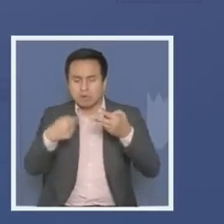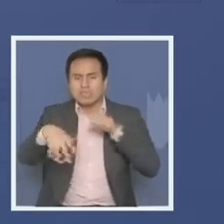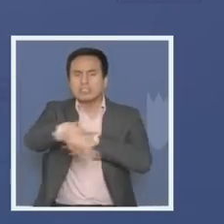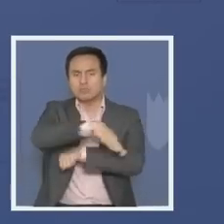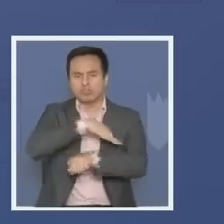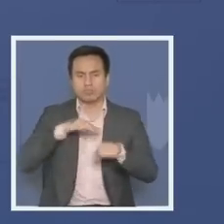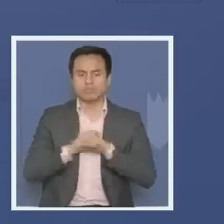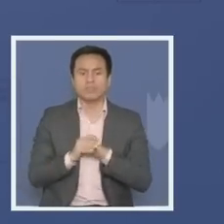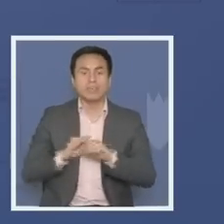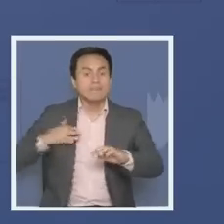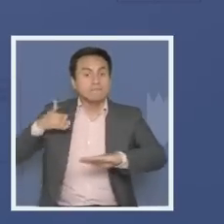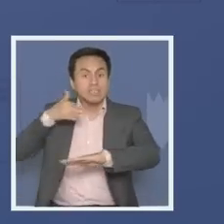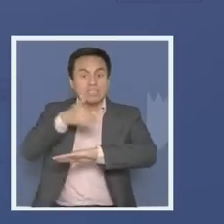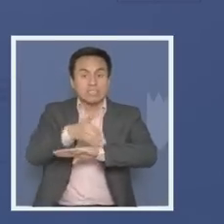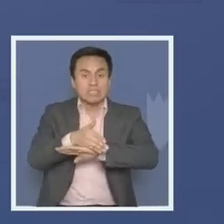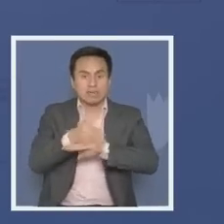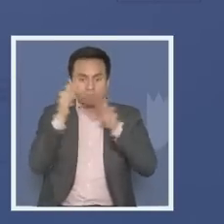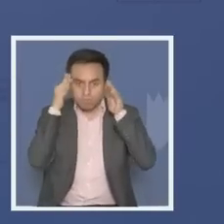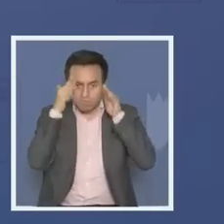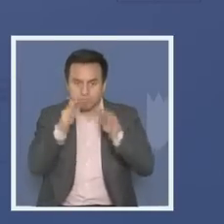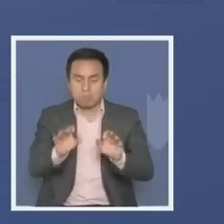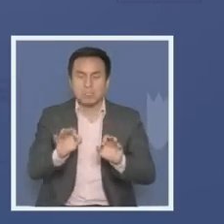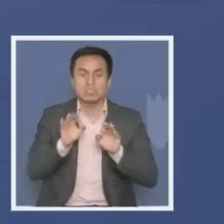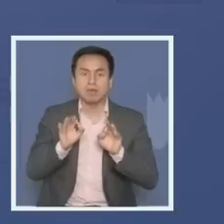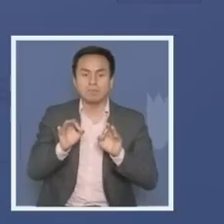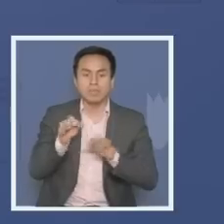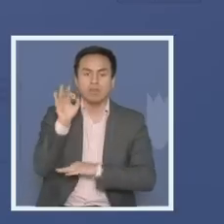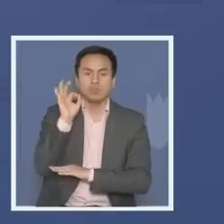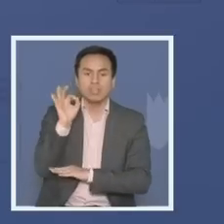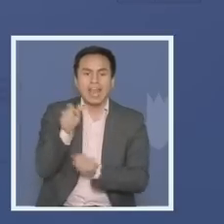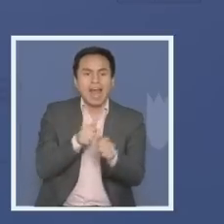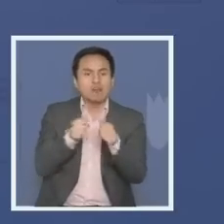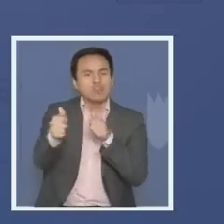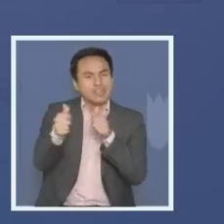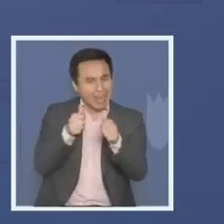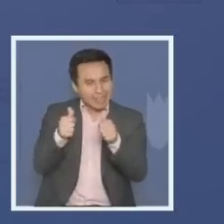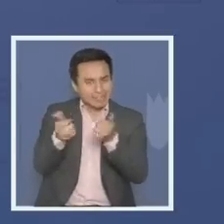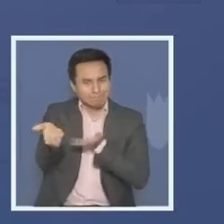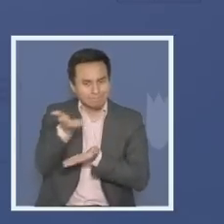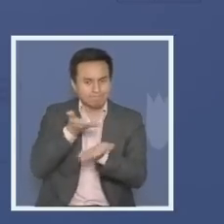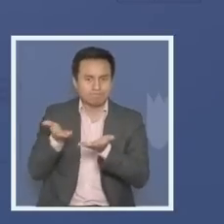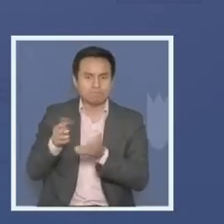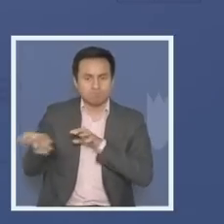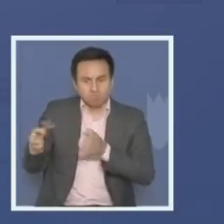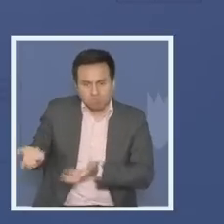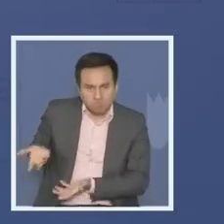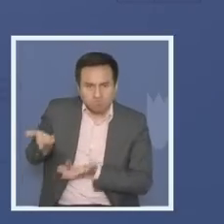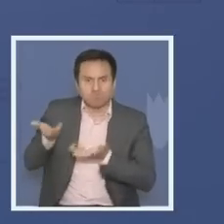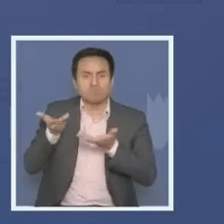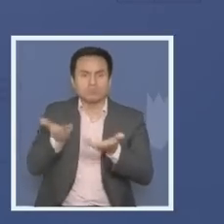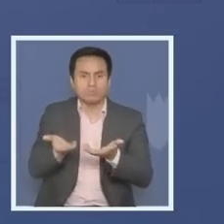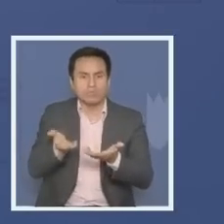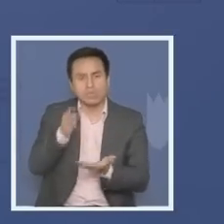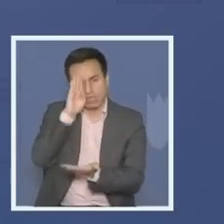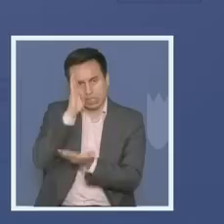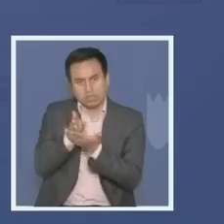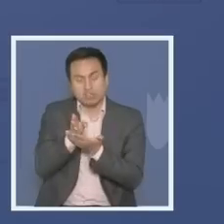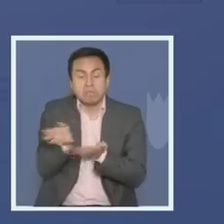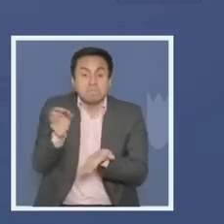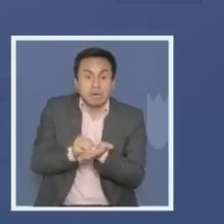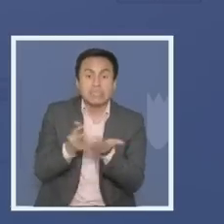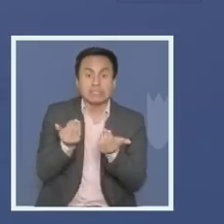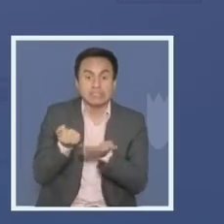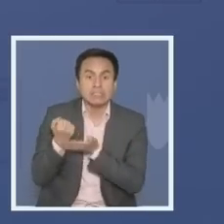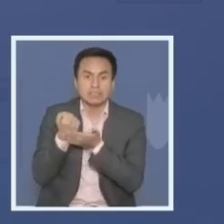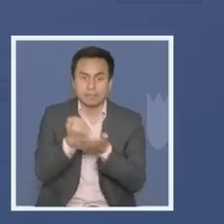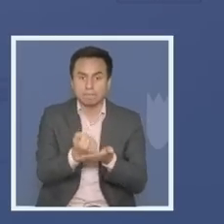situación. Su visita va a estar centrada principalmente en reunirse con las autoridades y poner a disposición estos recursos y decisiones adicionales